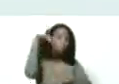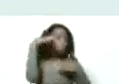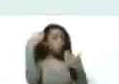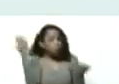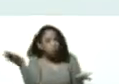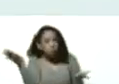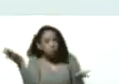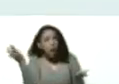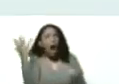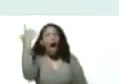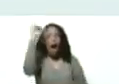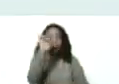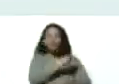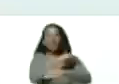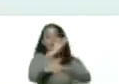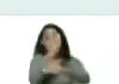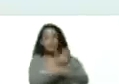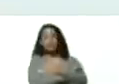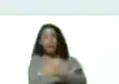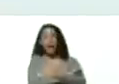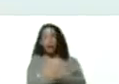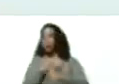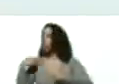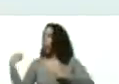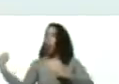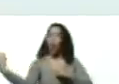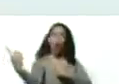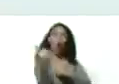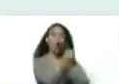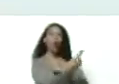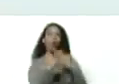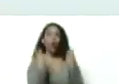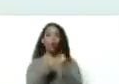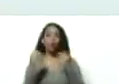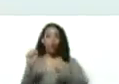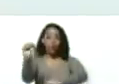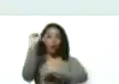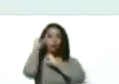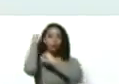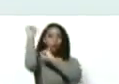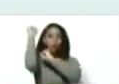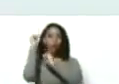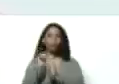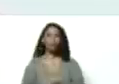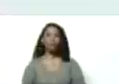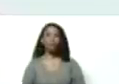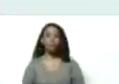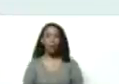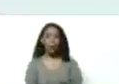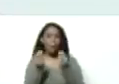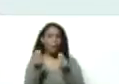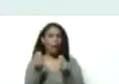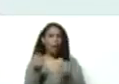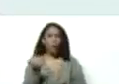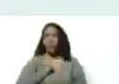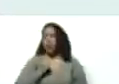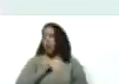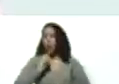Tenemos la fuerza colectiva de la victoria para lo que venga,